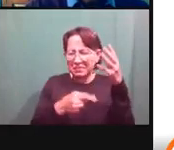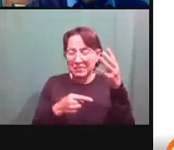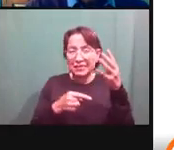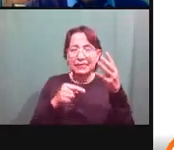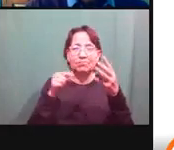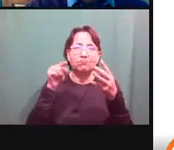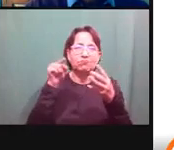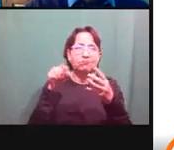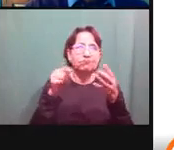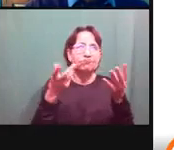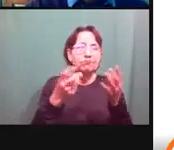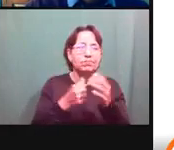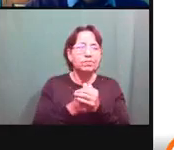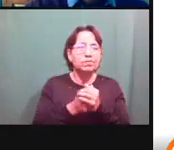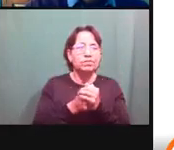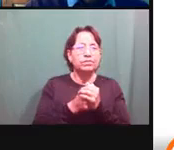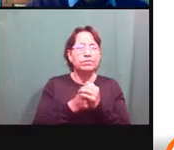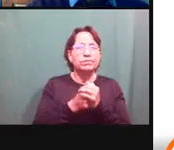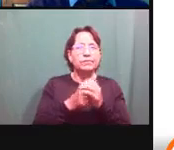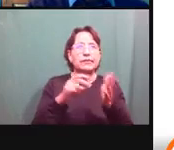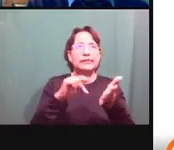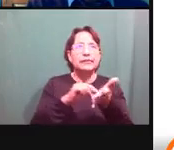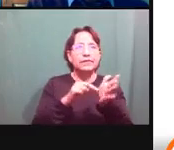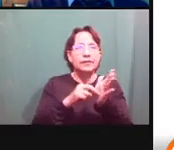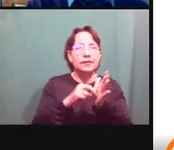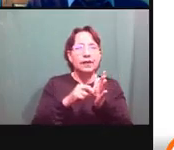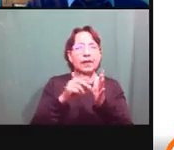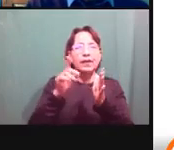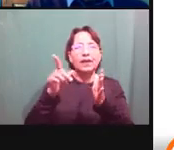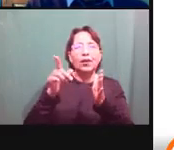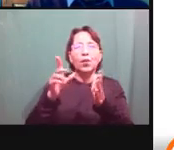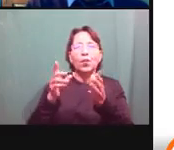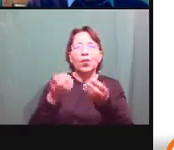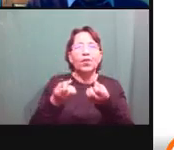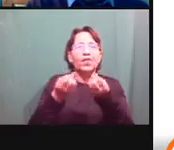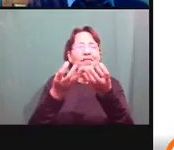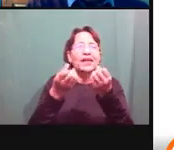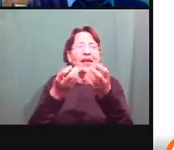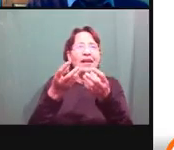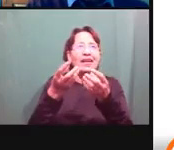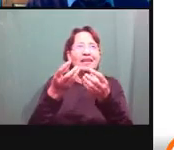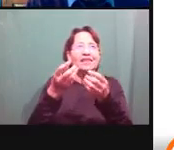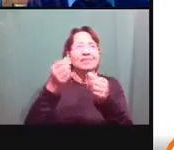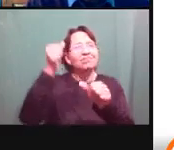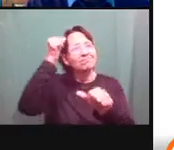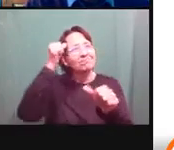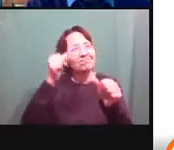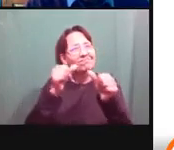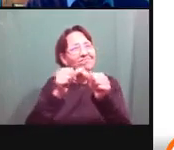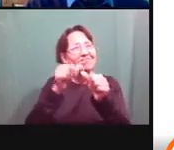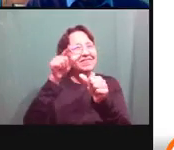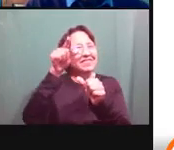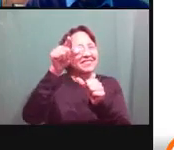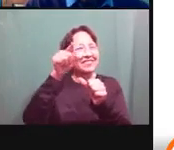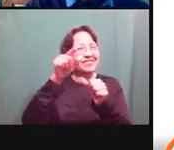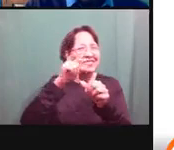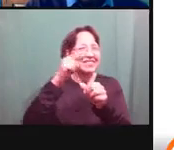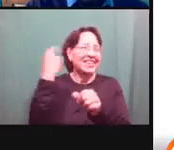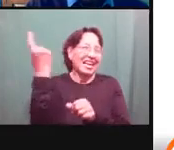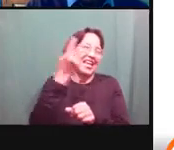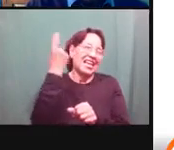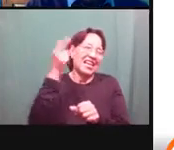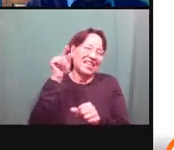creando, está dejando alguna huella de patrimonio en general en todo el